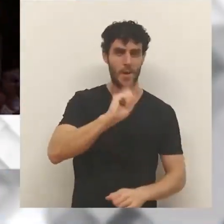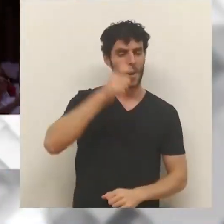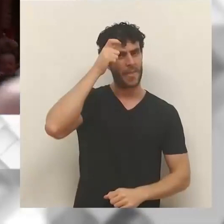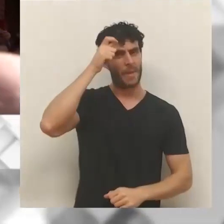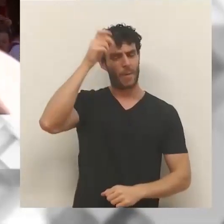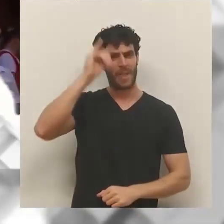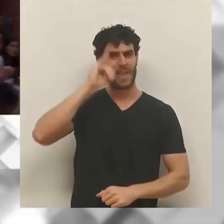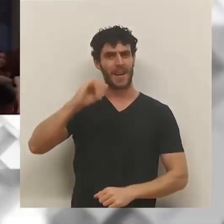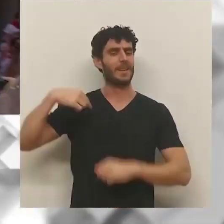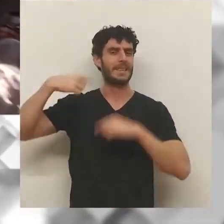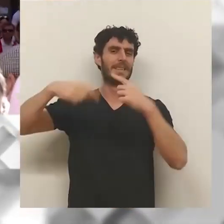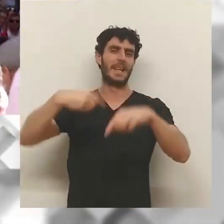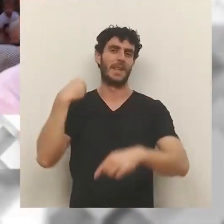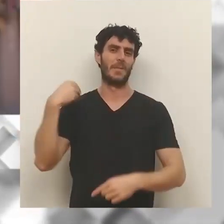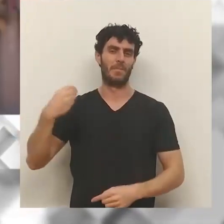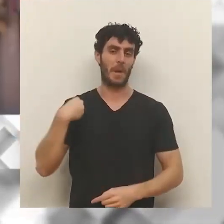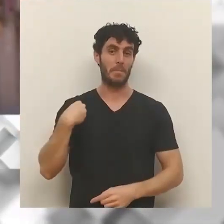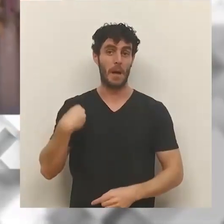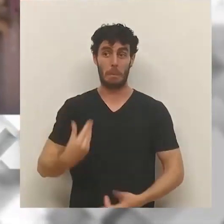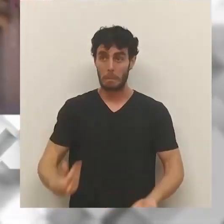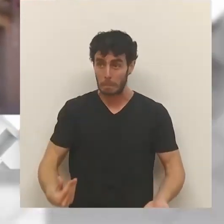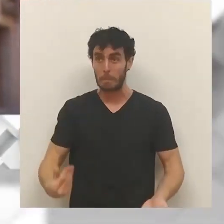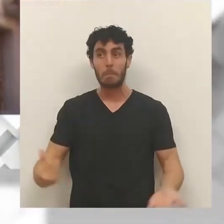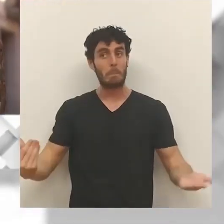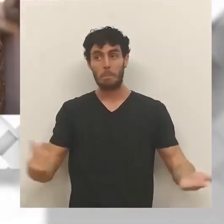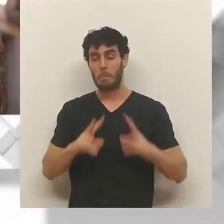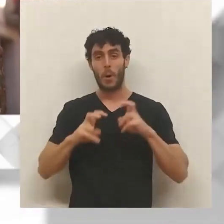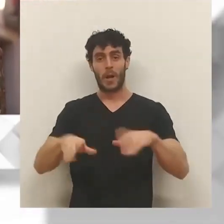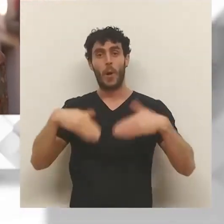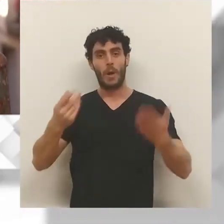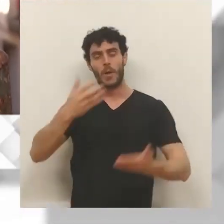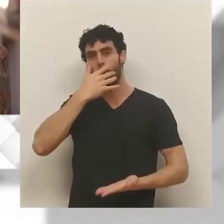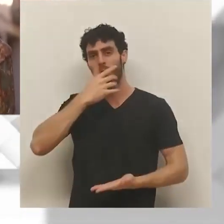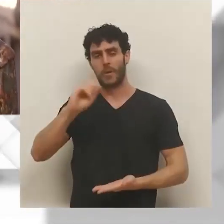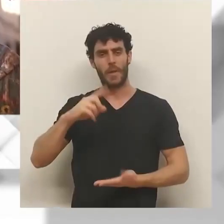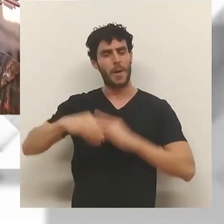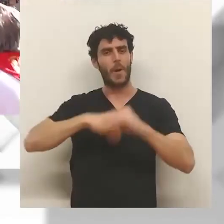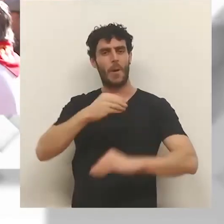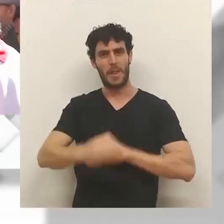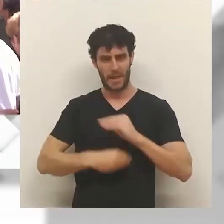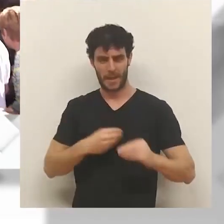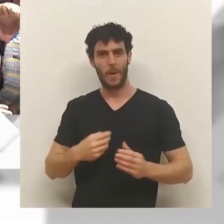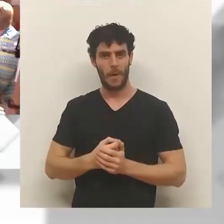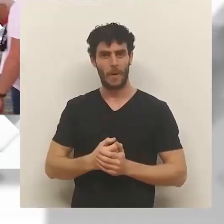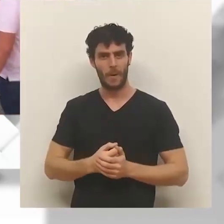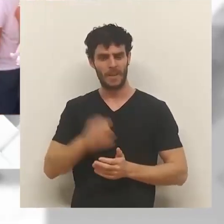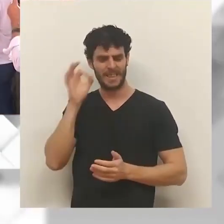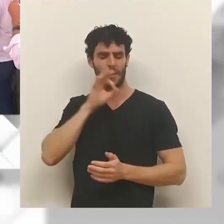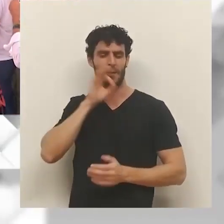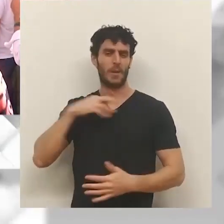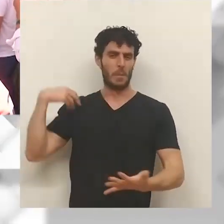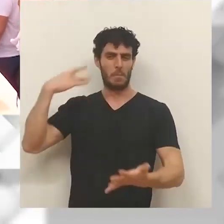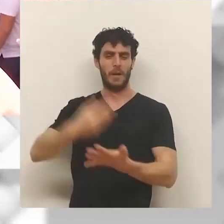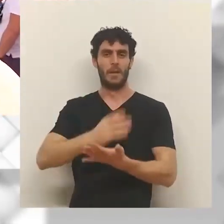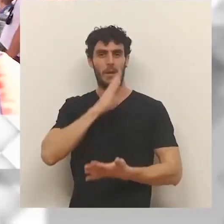se lleven a los patrones de la localidad riojana. una tradición que se desconoce prácticamente su origen pero que se lleva realizando